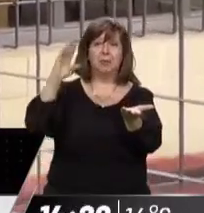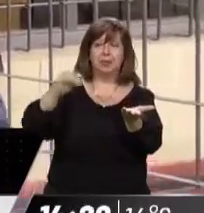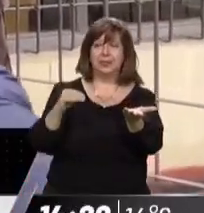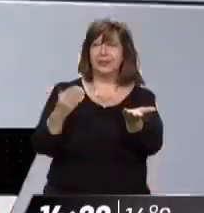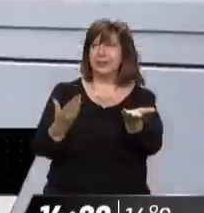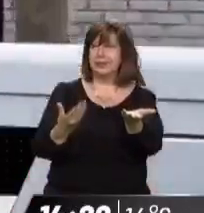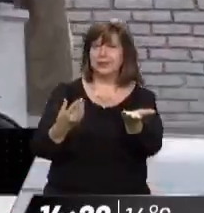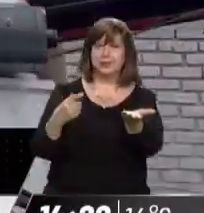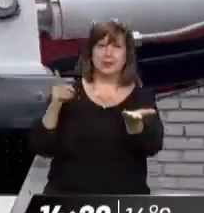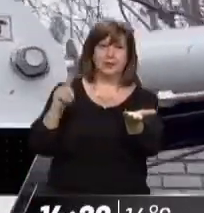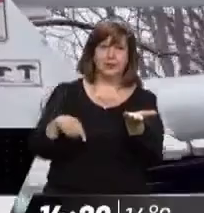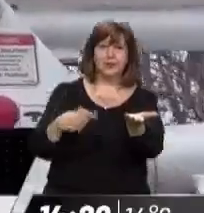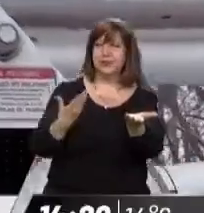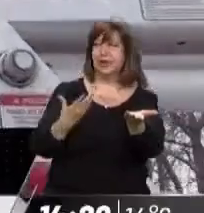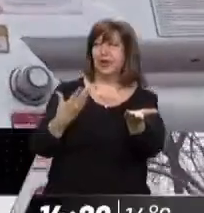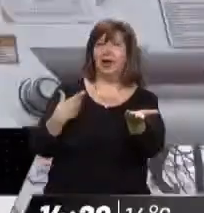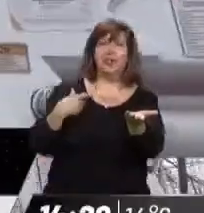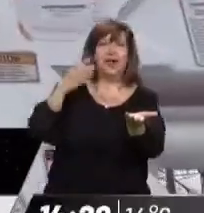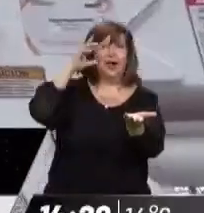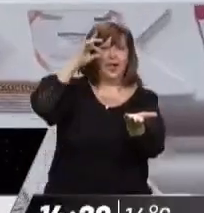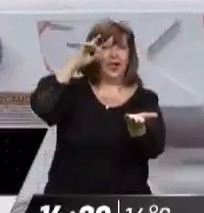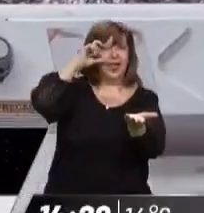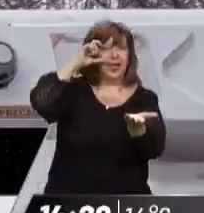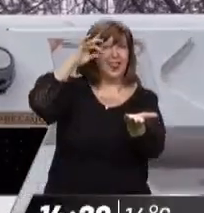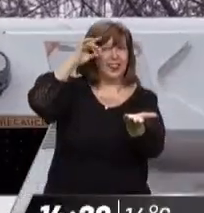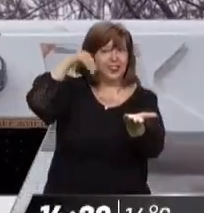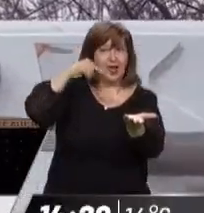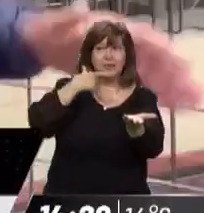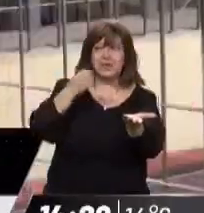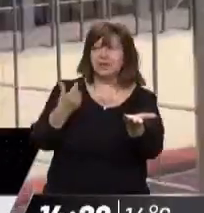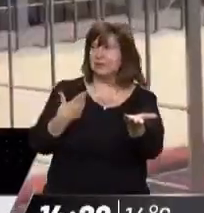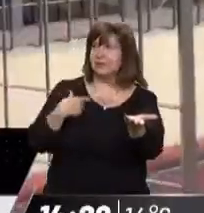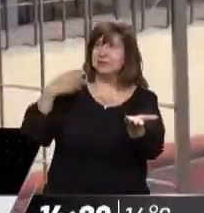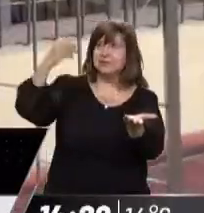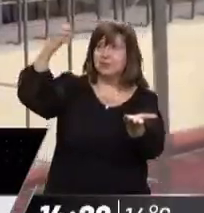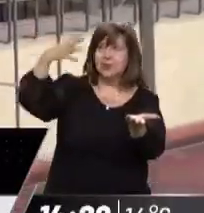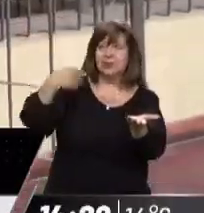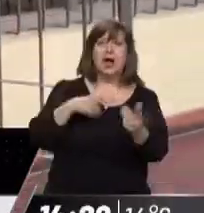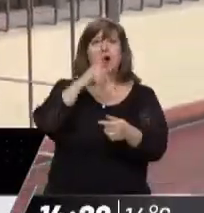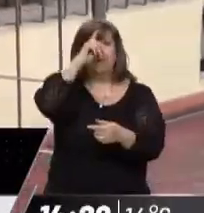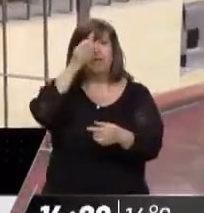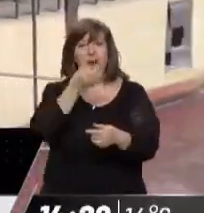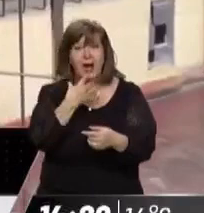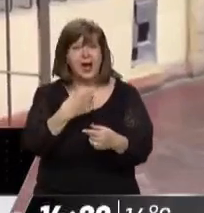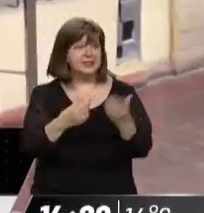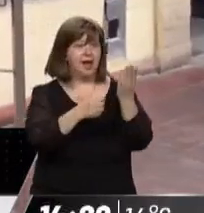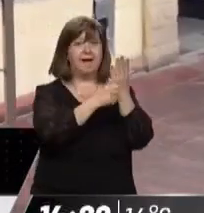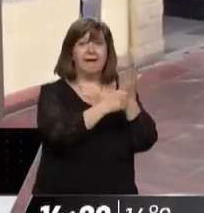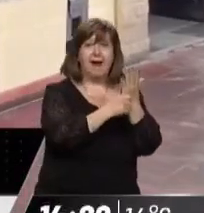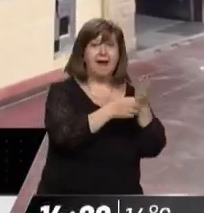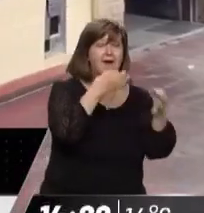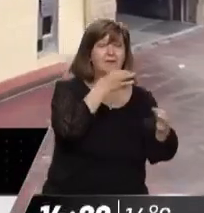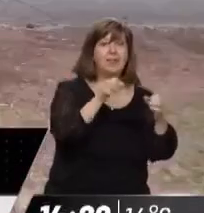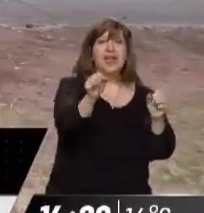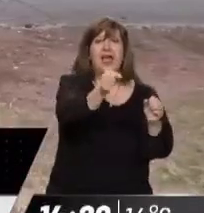prácticamente hasta que llega la cuadrilla de EDEMSA, te deja sin trabajar. El caso de la farmacia, el caso acá de la carnicería, tienen